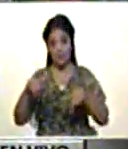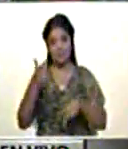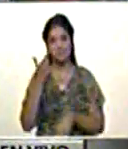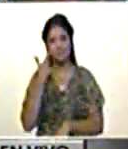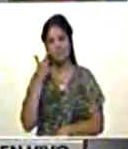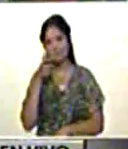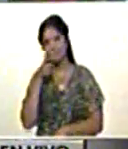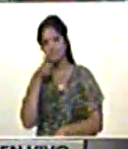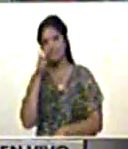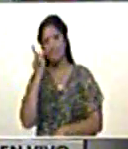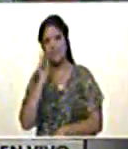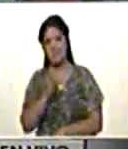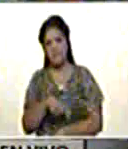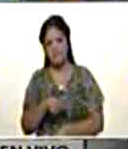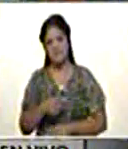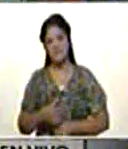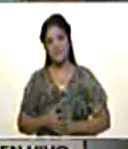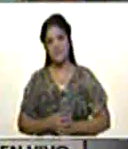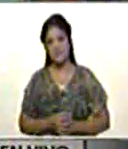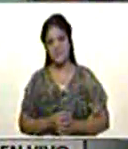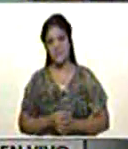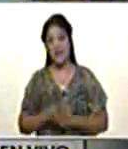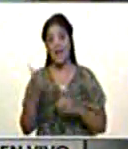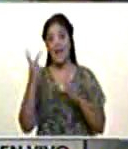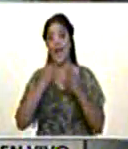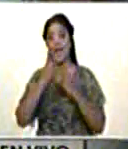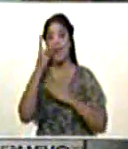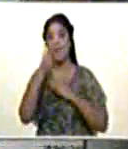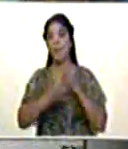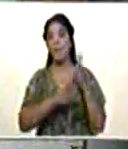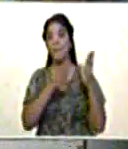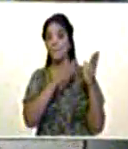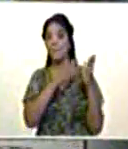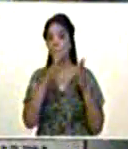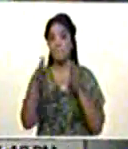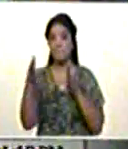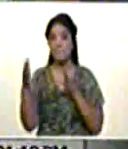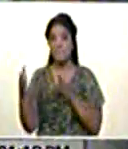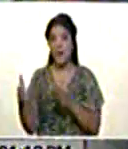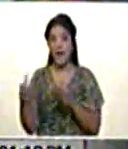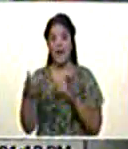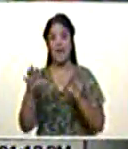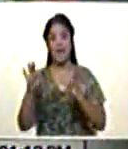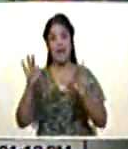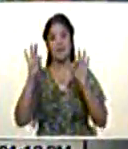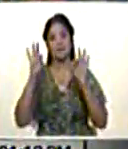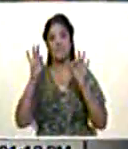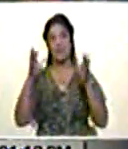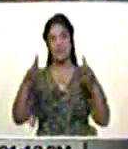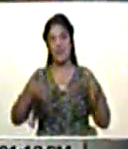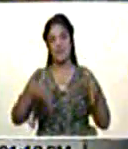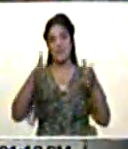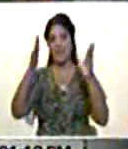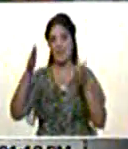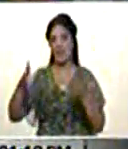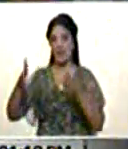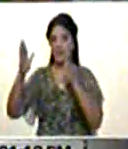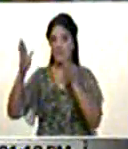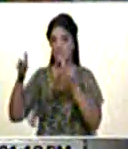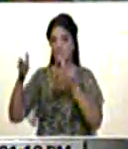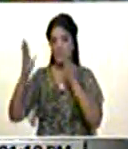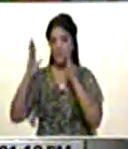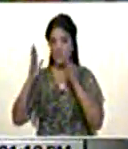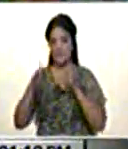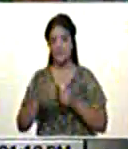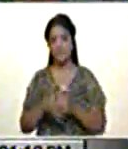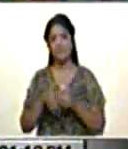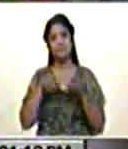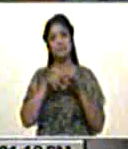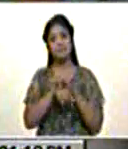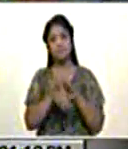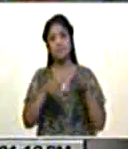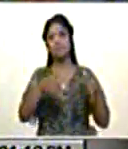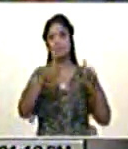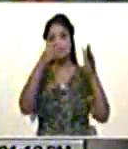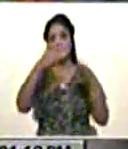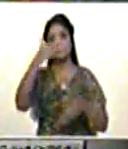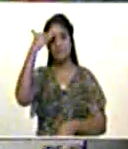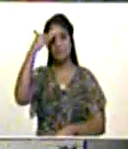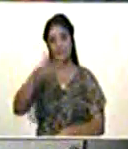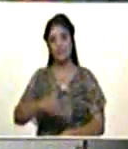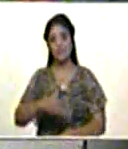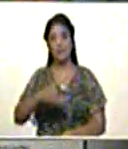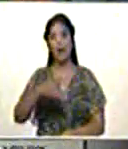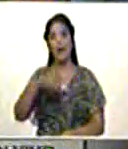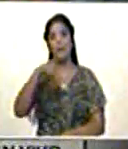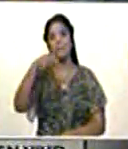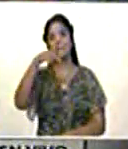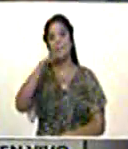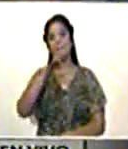observando también el plan de intervención especial de edificio. Allí, en las residencias militares, Pedro